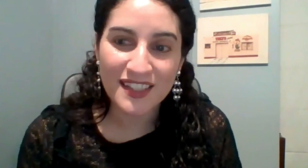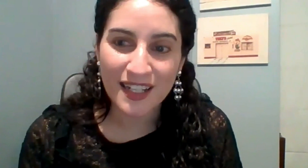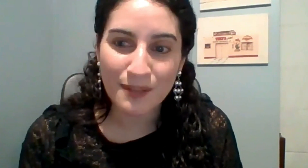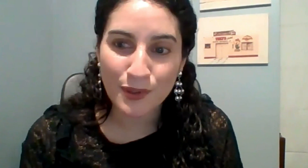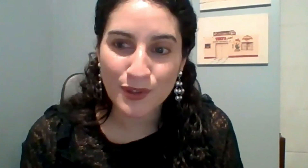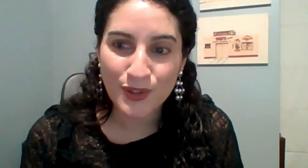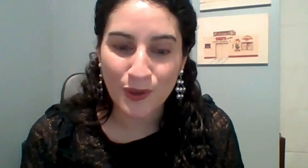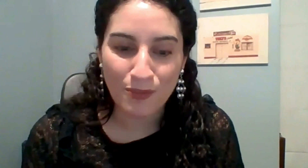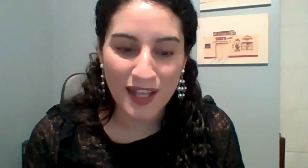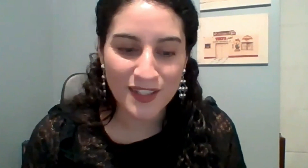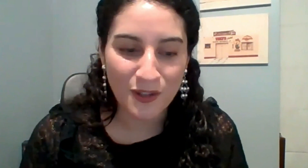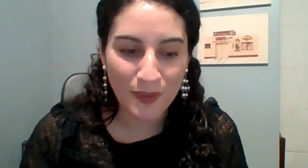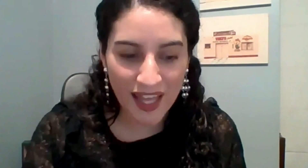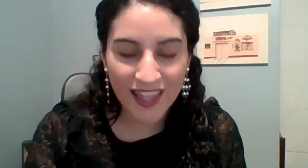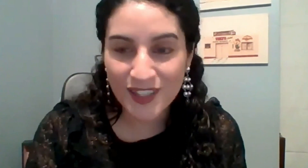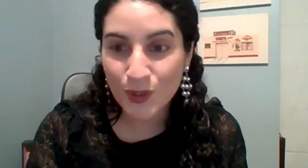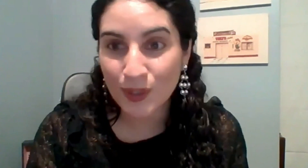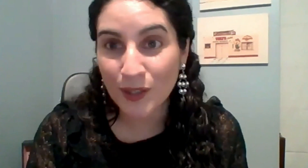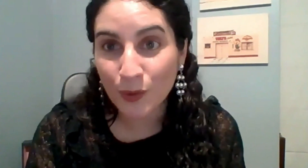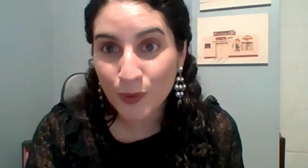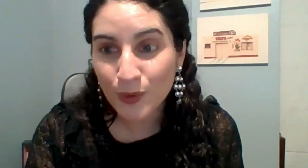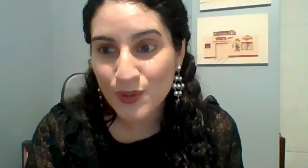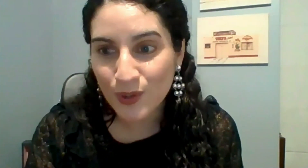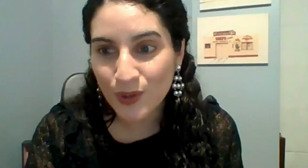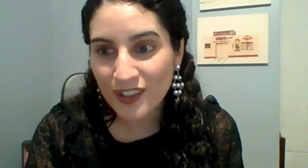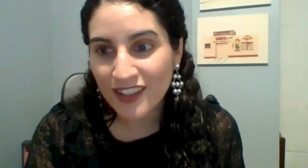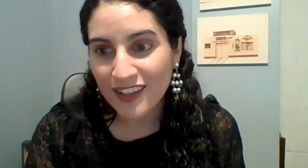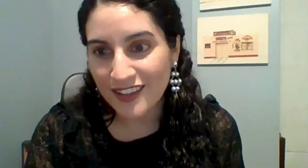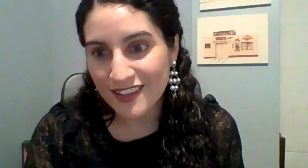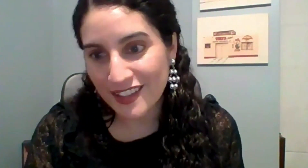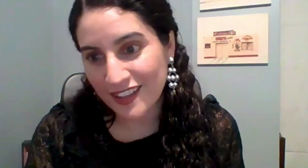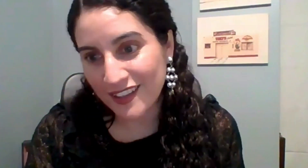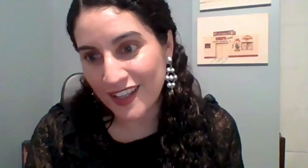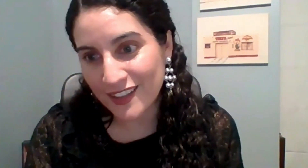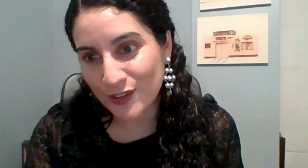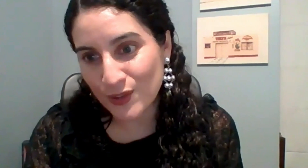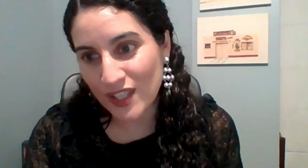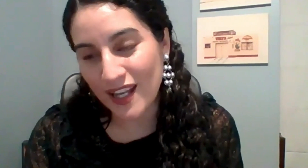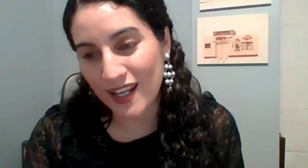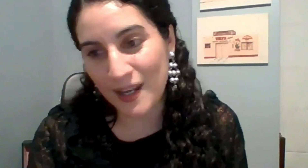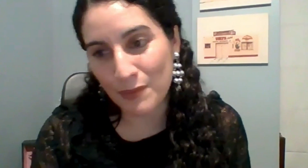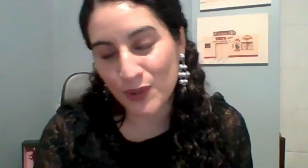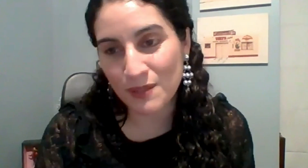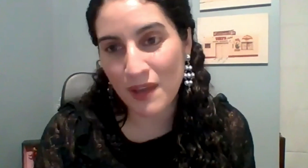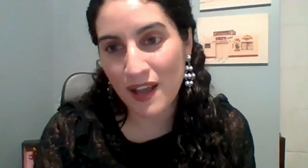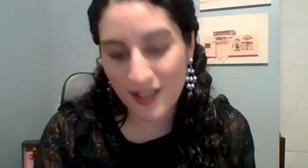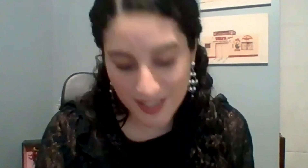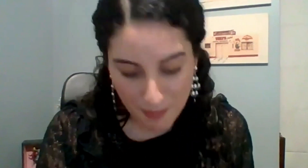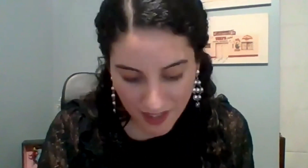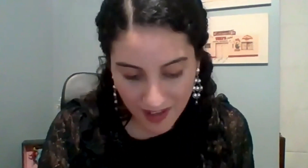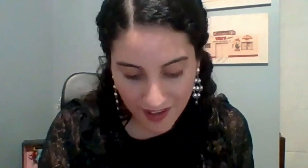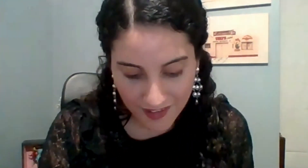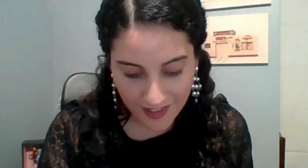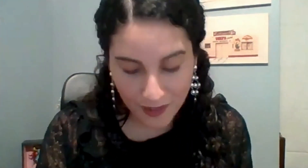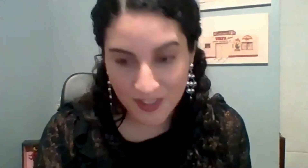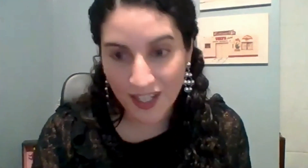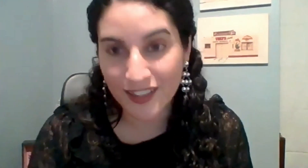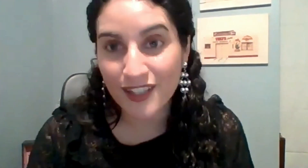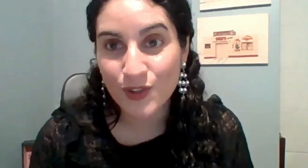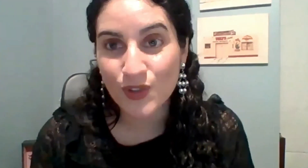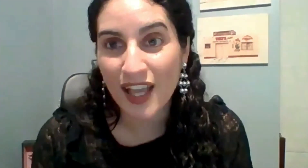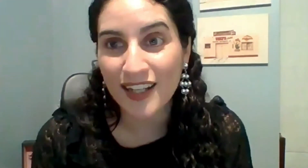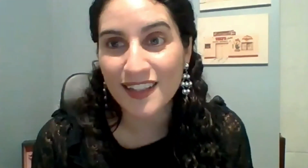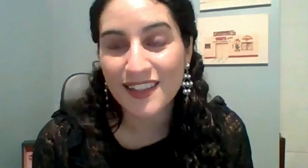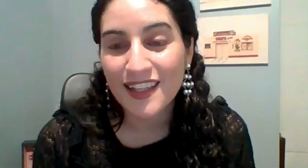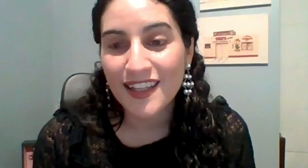bueno, estaremos con más novedades sobre el concurso. Estén atentos a la próxima semana en nuestras